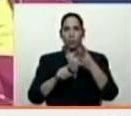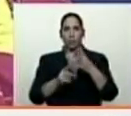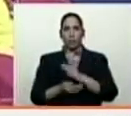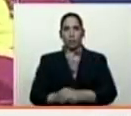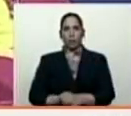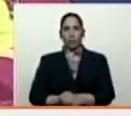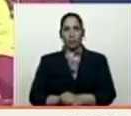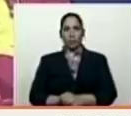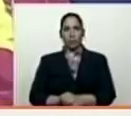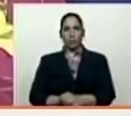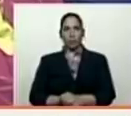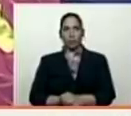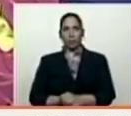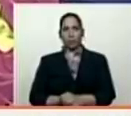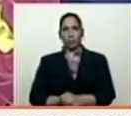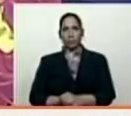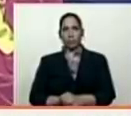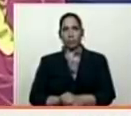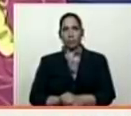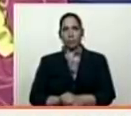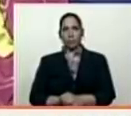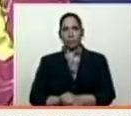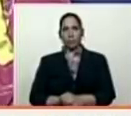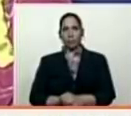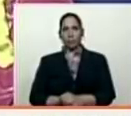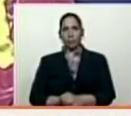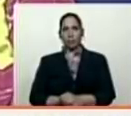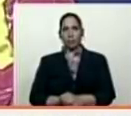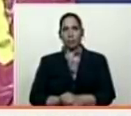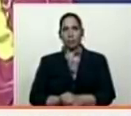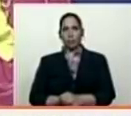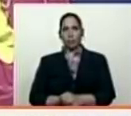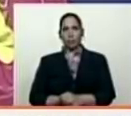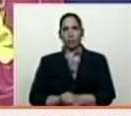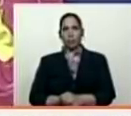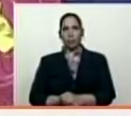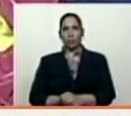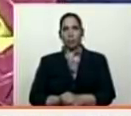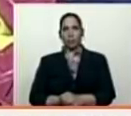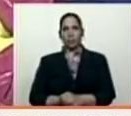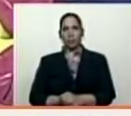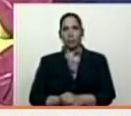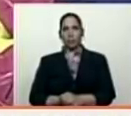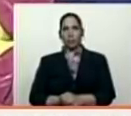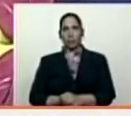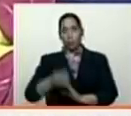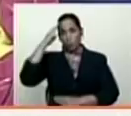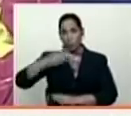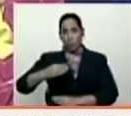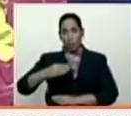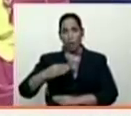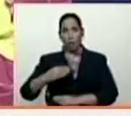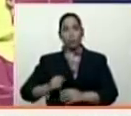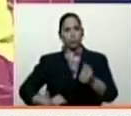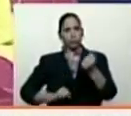brigada, Zapata, comandante de los infantes de Marina, a Vidal, comandante de la base aquí